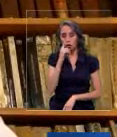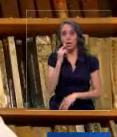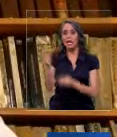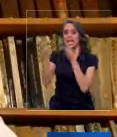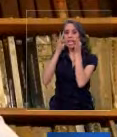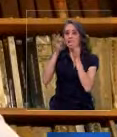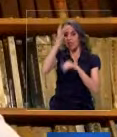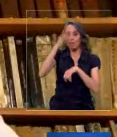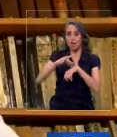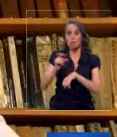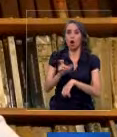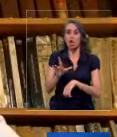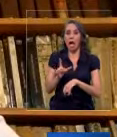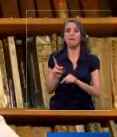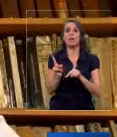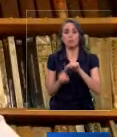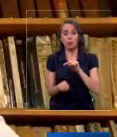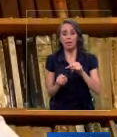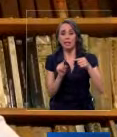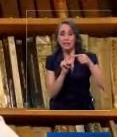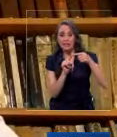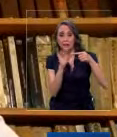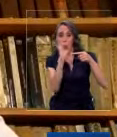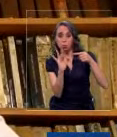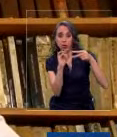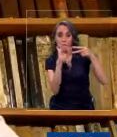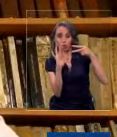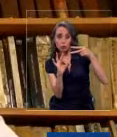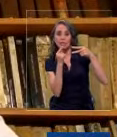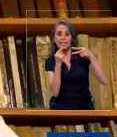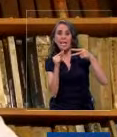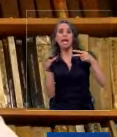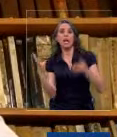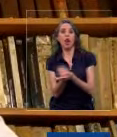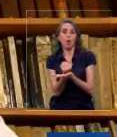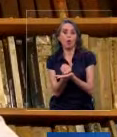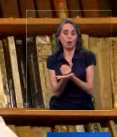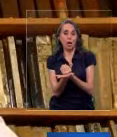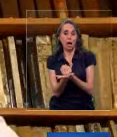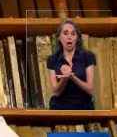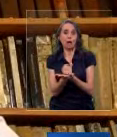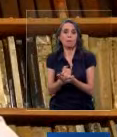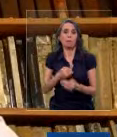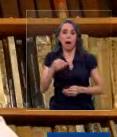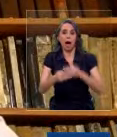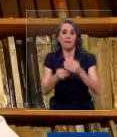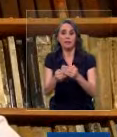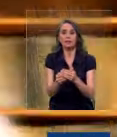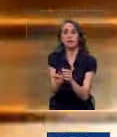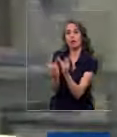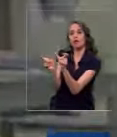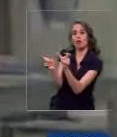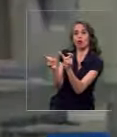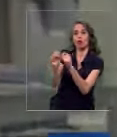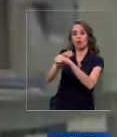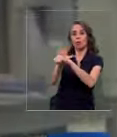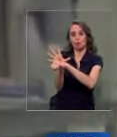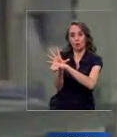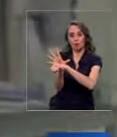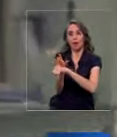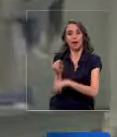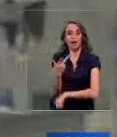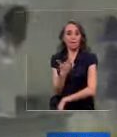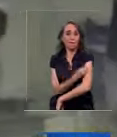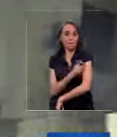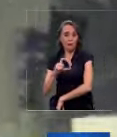infección grave que son las cifras que uno está buscando para avanzar en el control de la pandemia por el momento